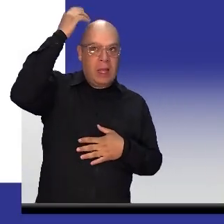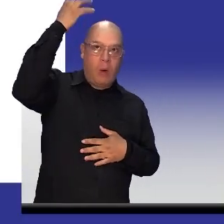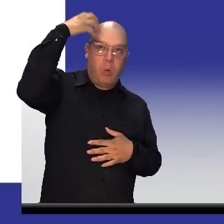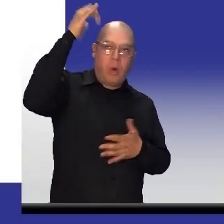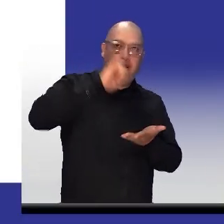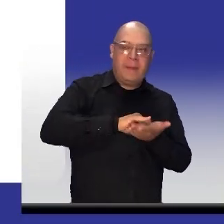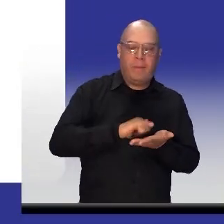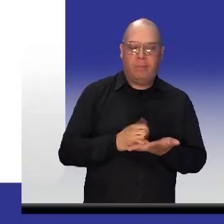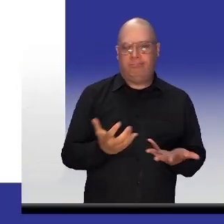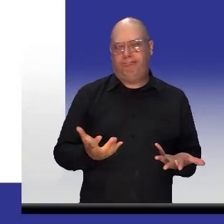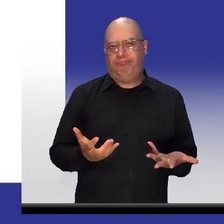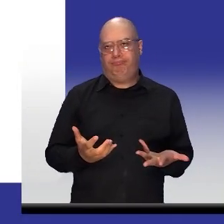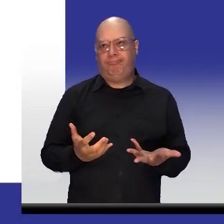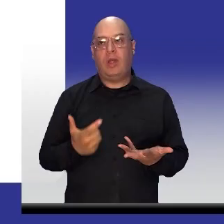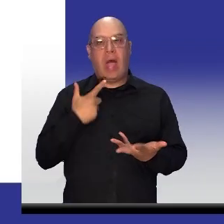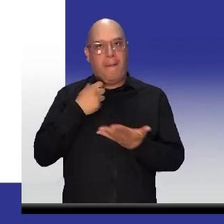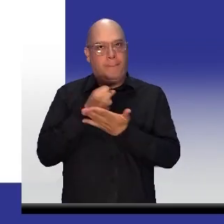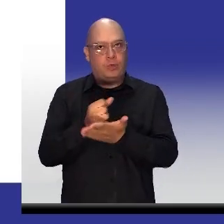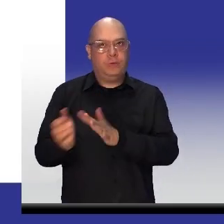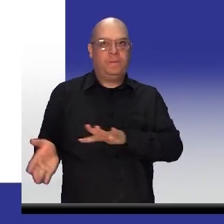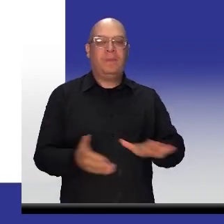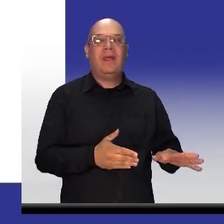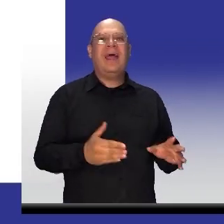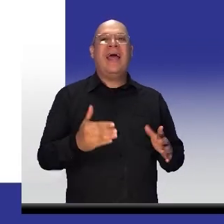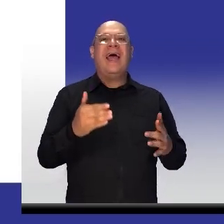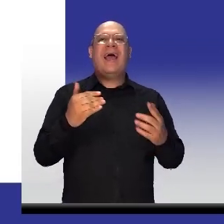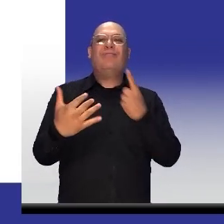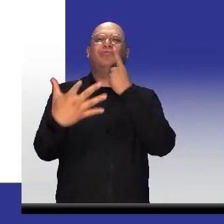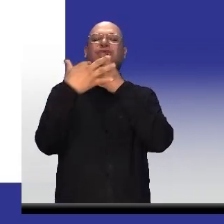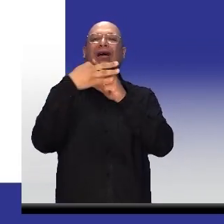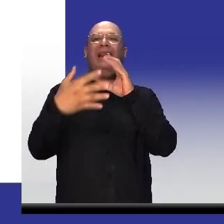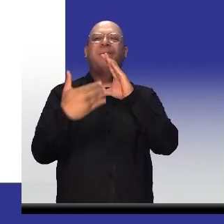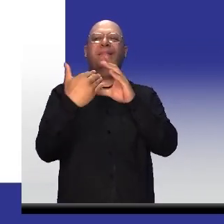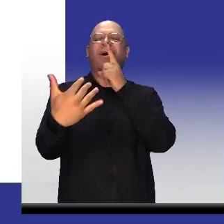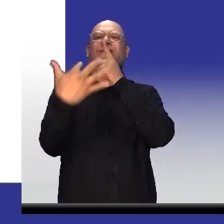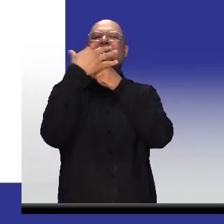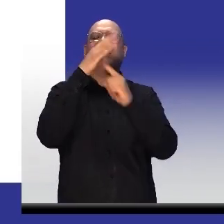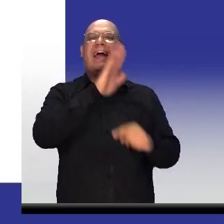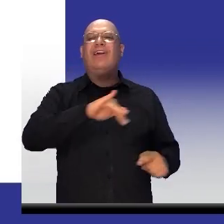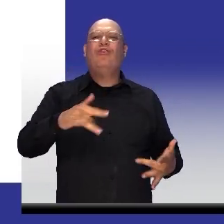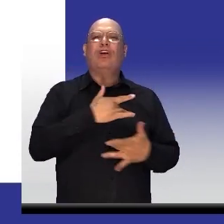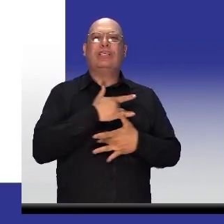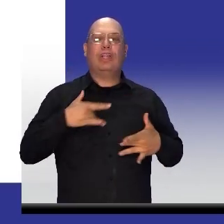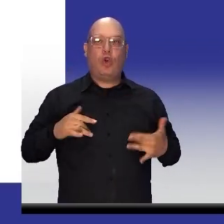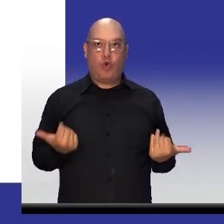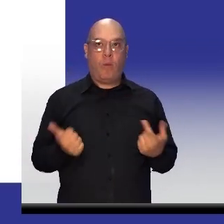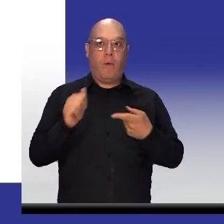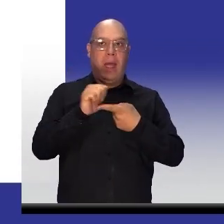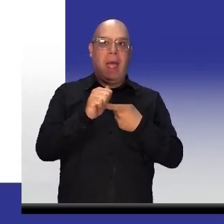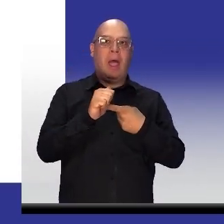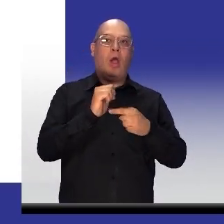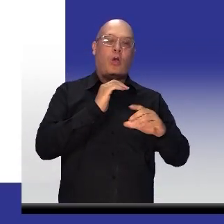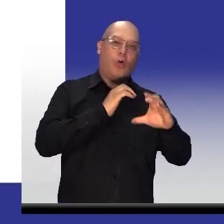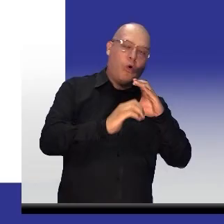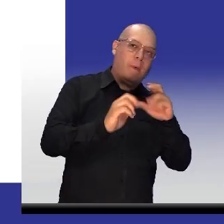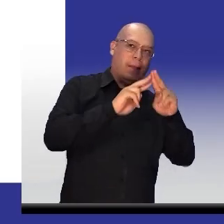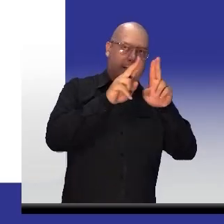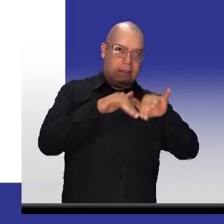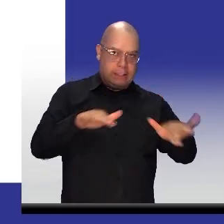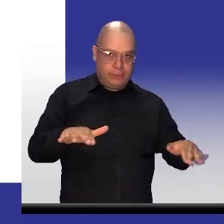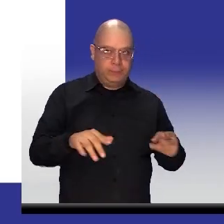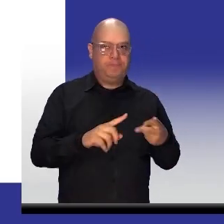el cambio climático la salud en Antioquia? A. Afectaciones en la comunicación y el internet.